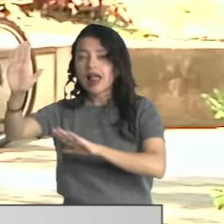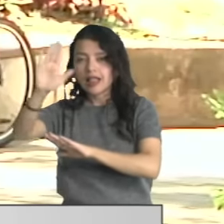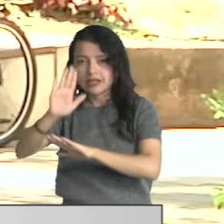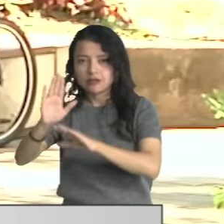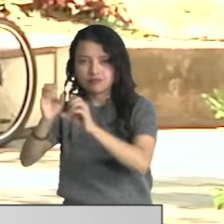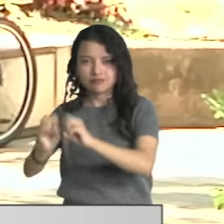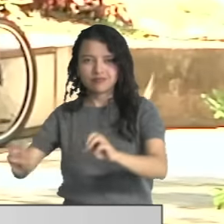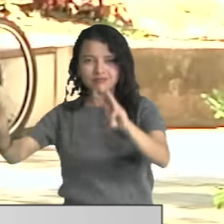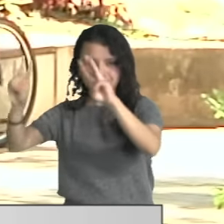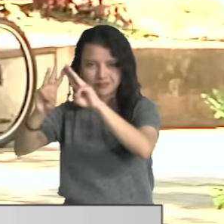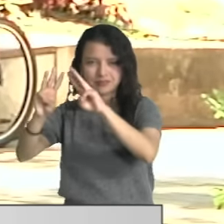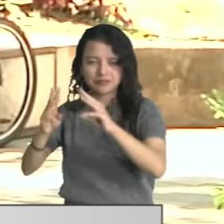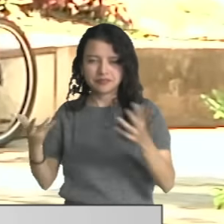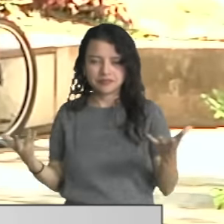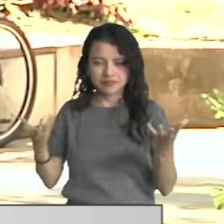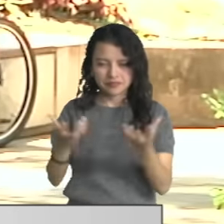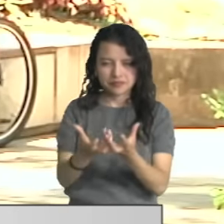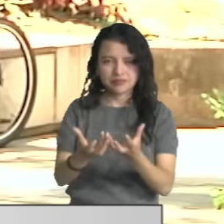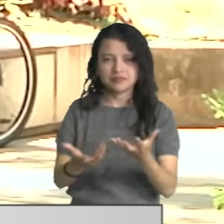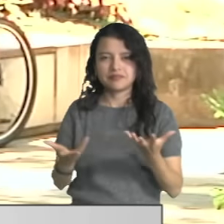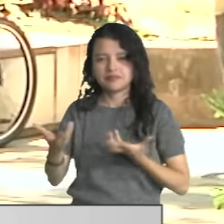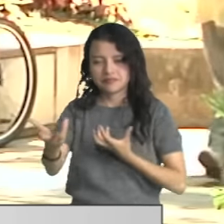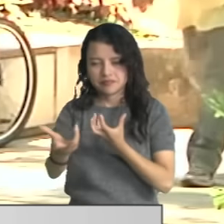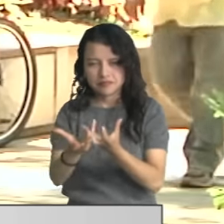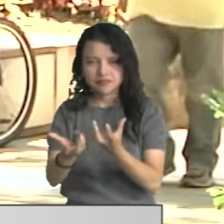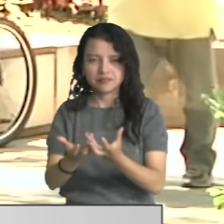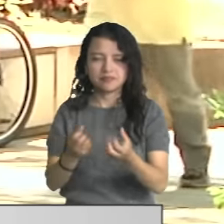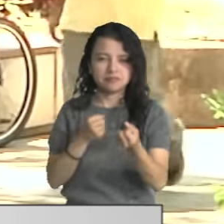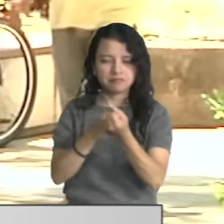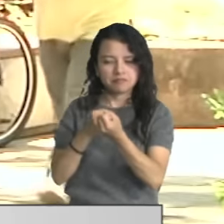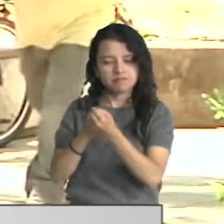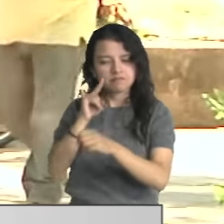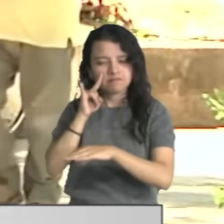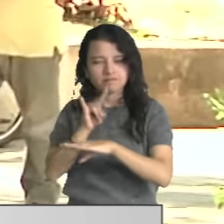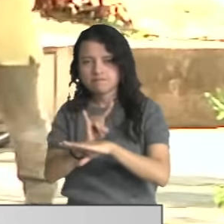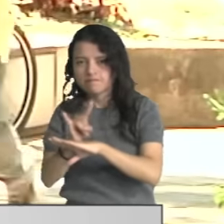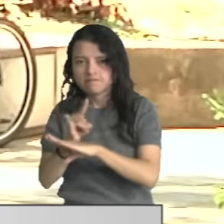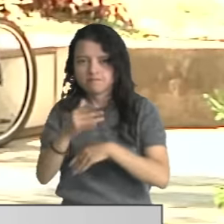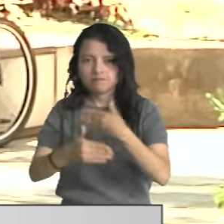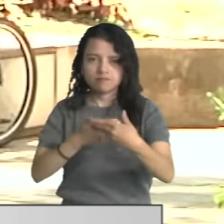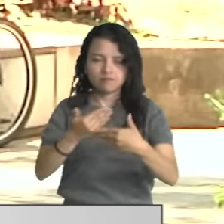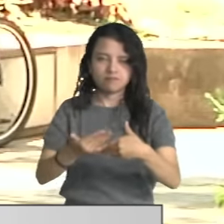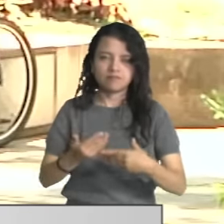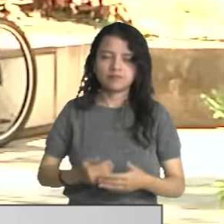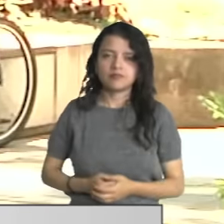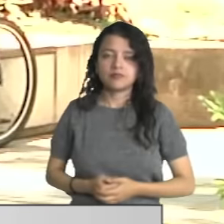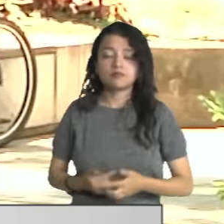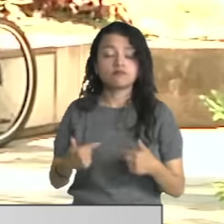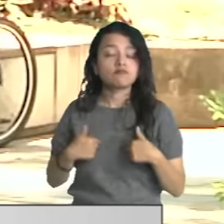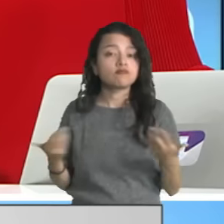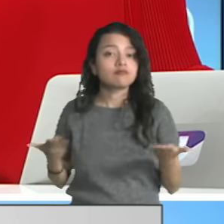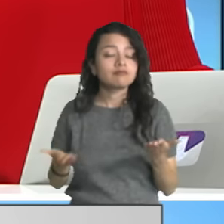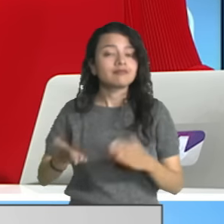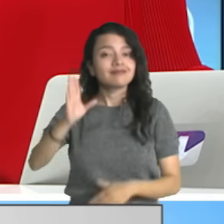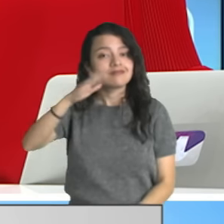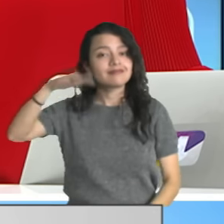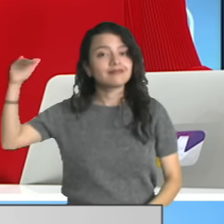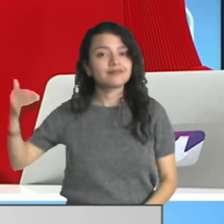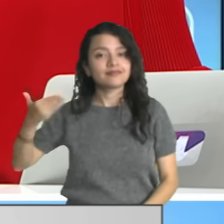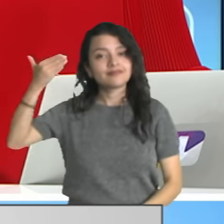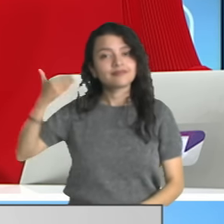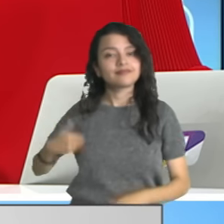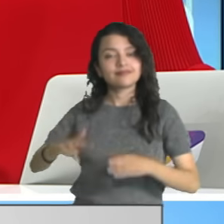de garantes en este controversial proceso que se lleva aquí en el municipio de Bello. Desde Antioquia, Hernán